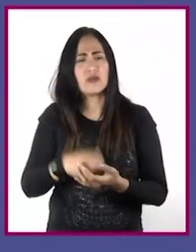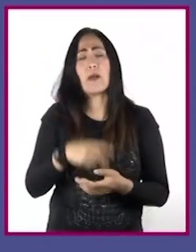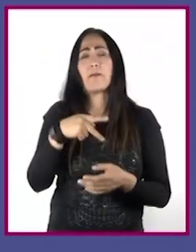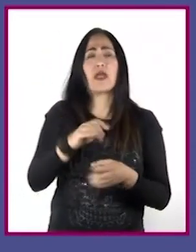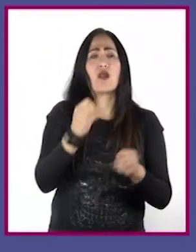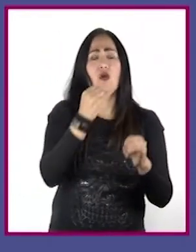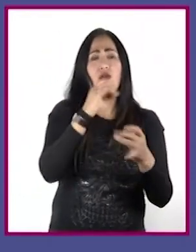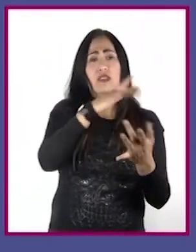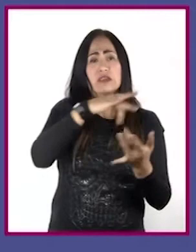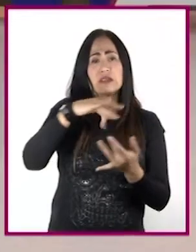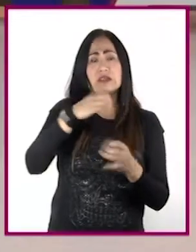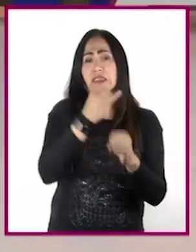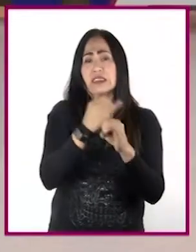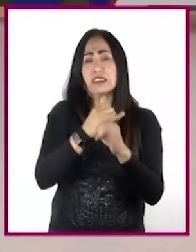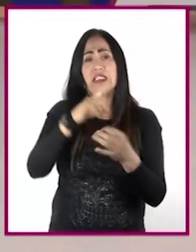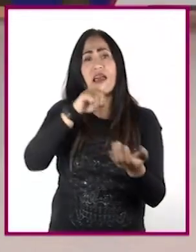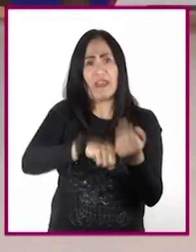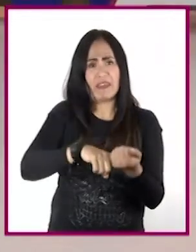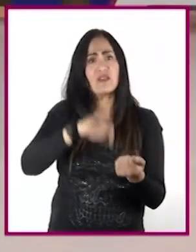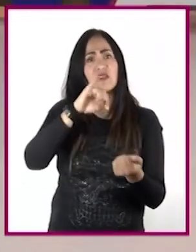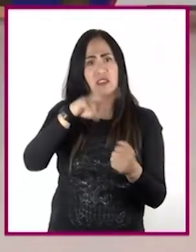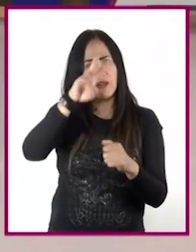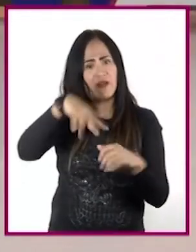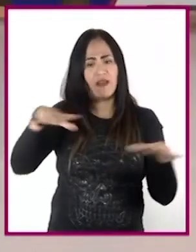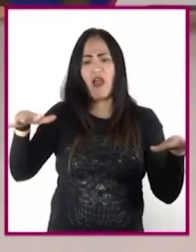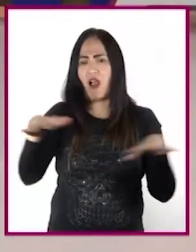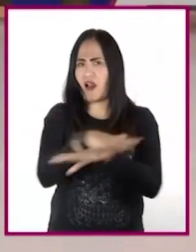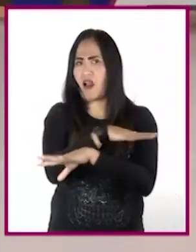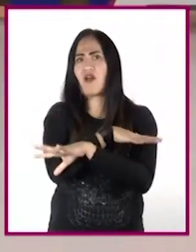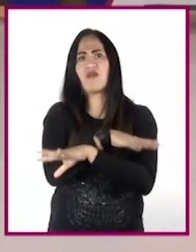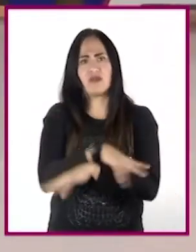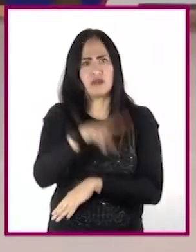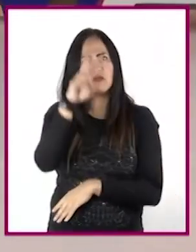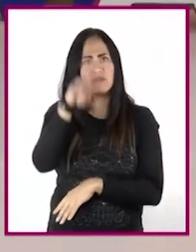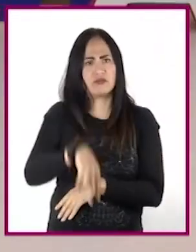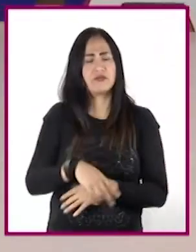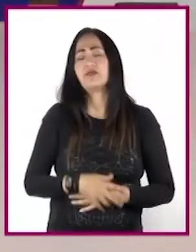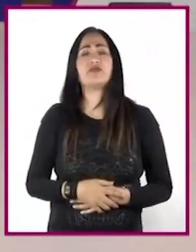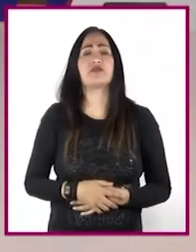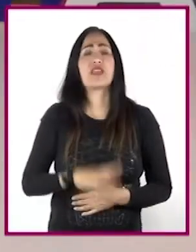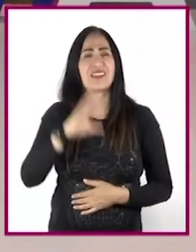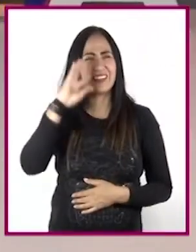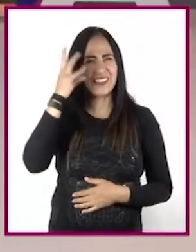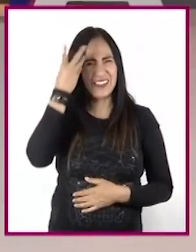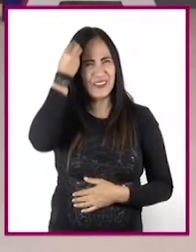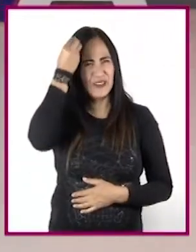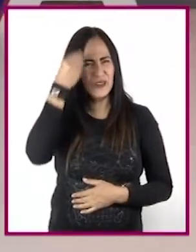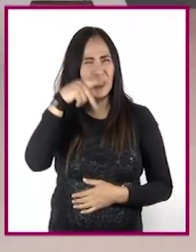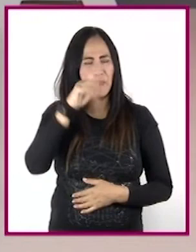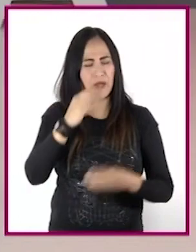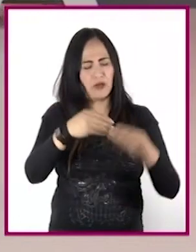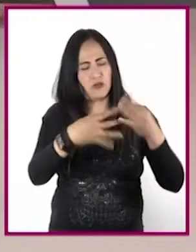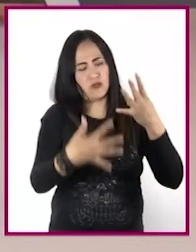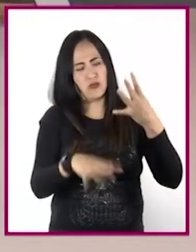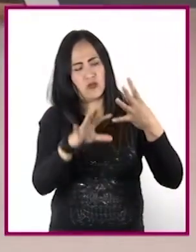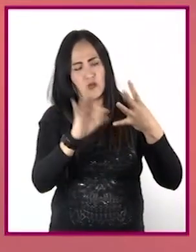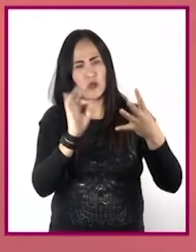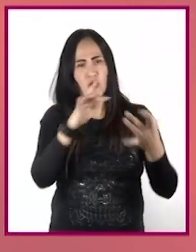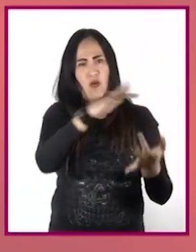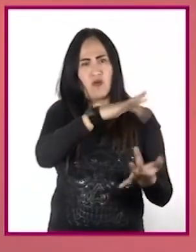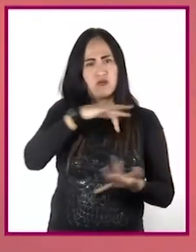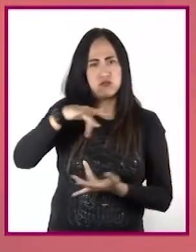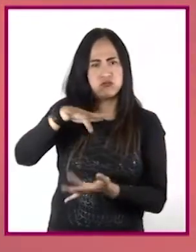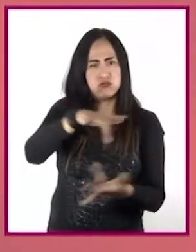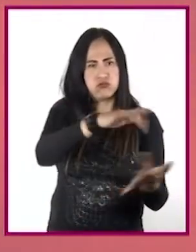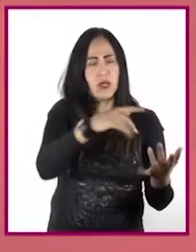mundo ha cambiado. Seguimos en la tecnología, pero en este caso, desde un inicio se centra en las redes sociales y propone al